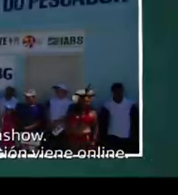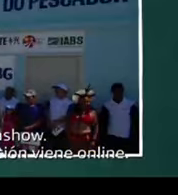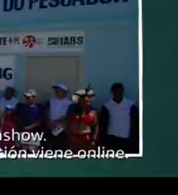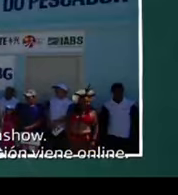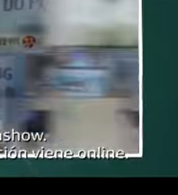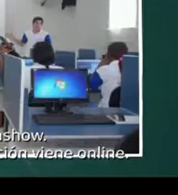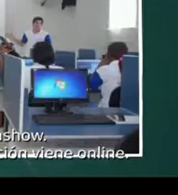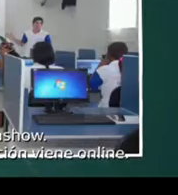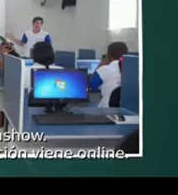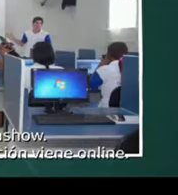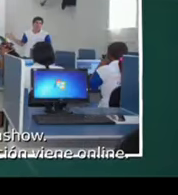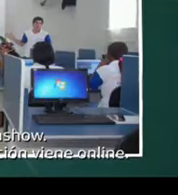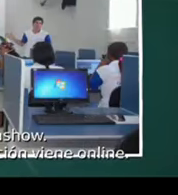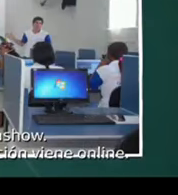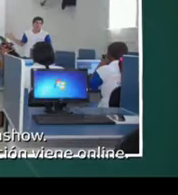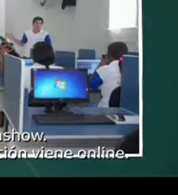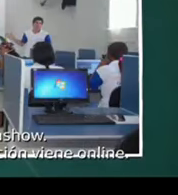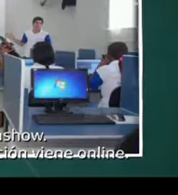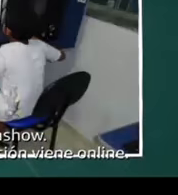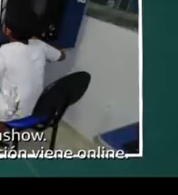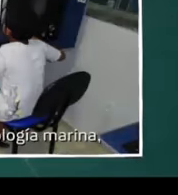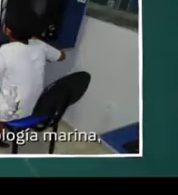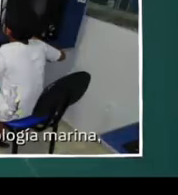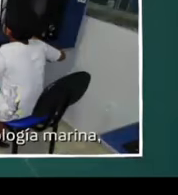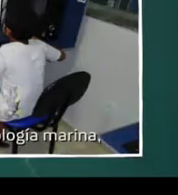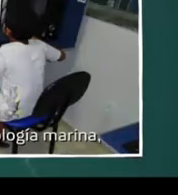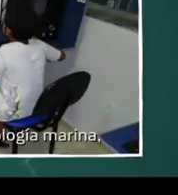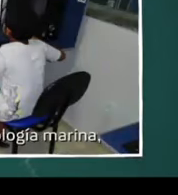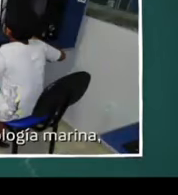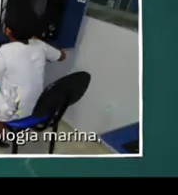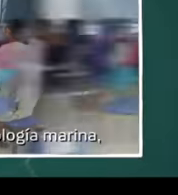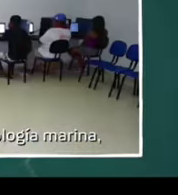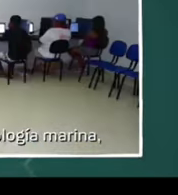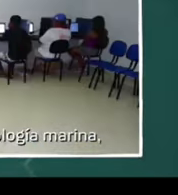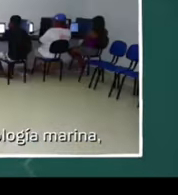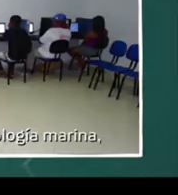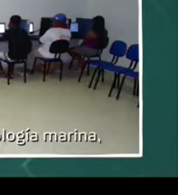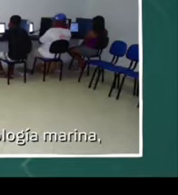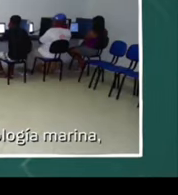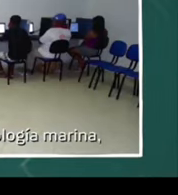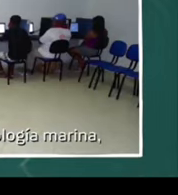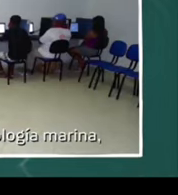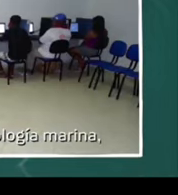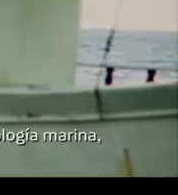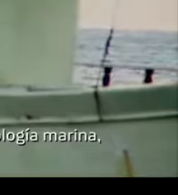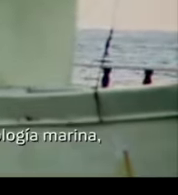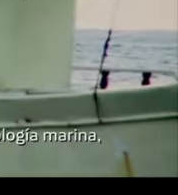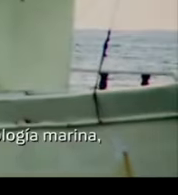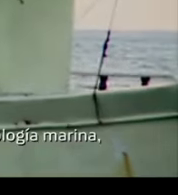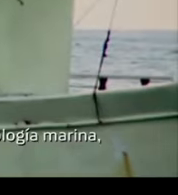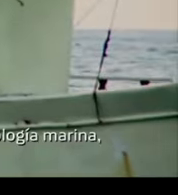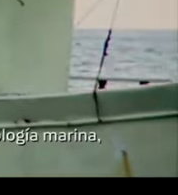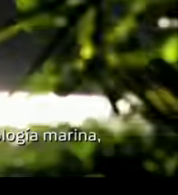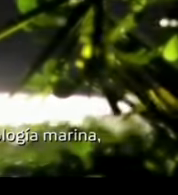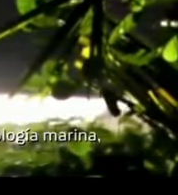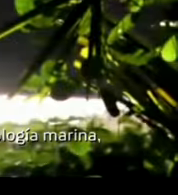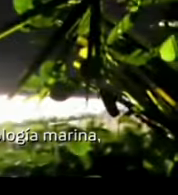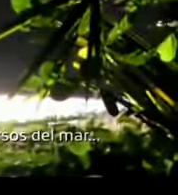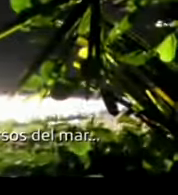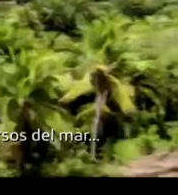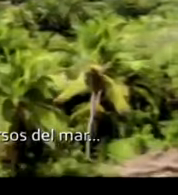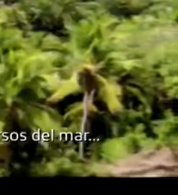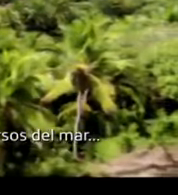portal e vem toda a informação através de online. Aprender matemática, mais física, mais biologia marinha, ecologia,